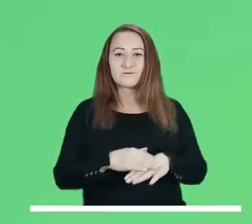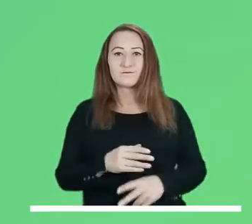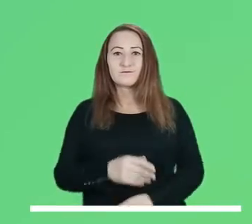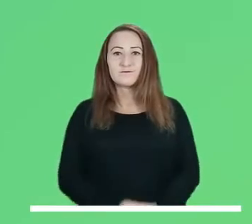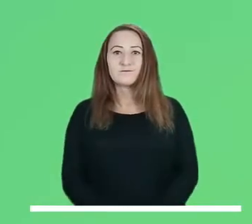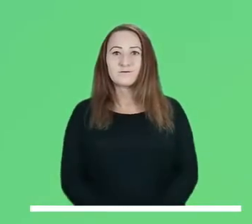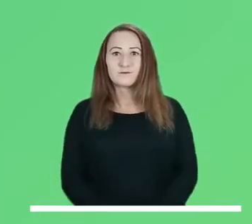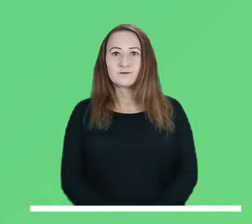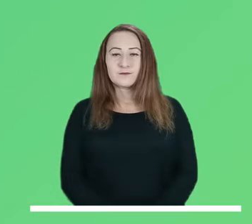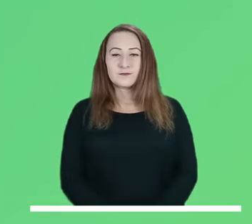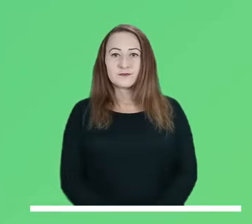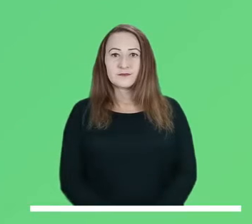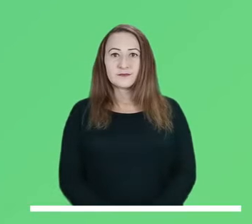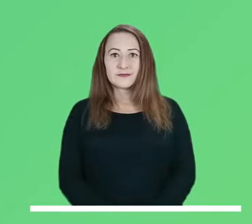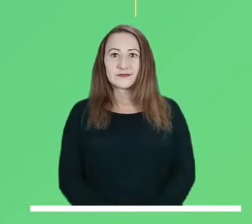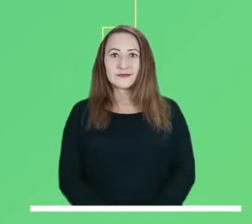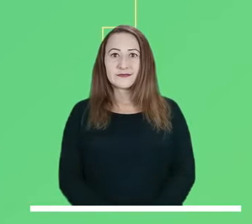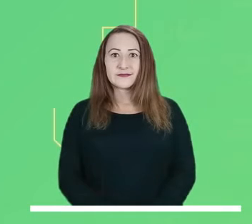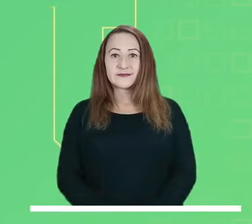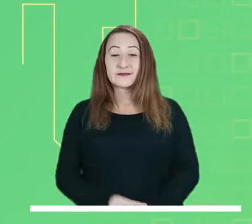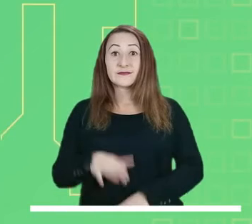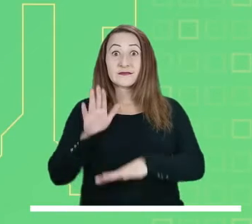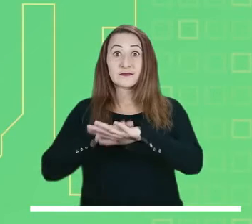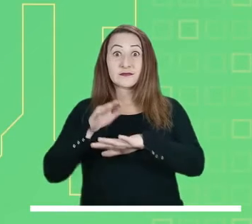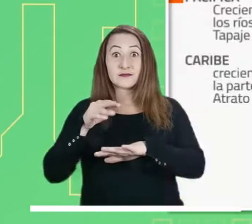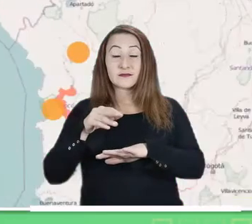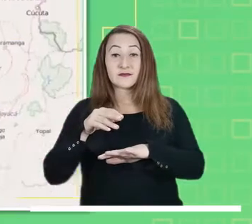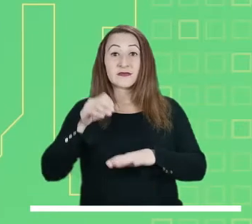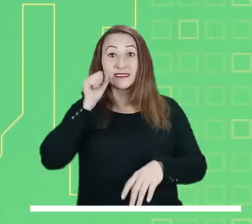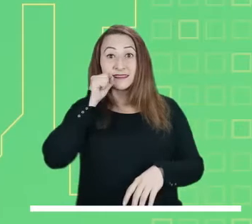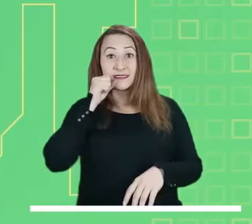Veamos ahora las alertas que se encuentran activas.